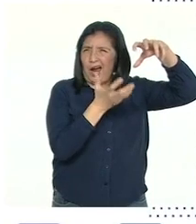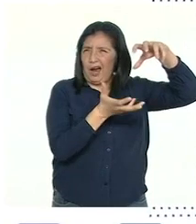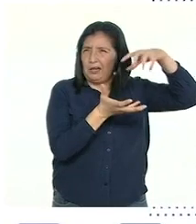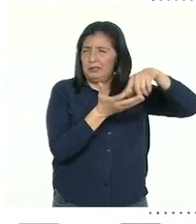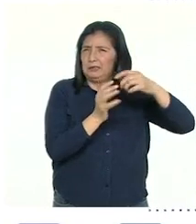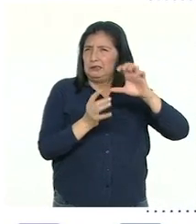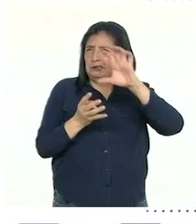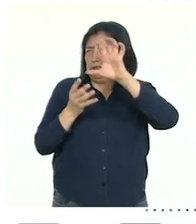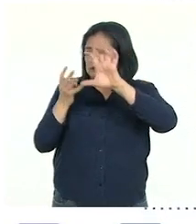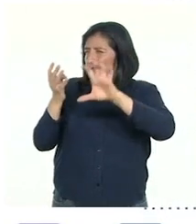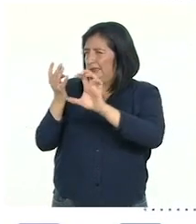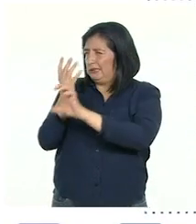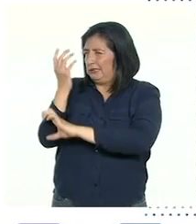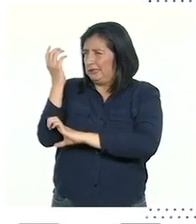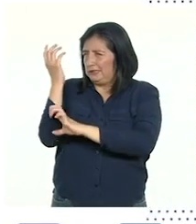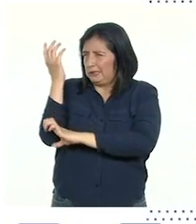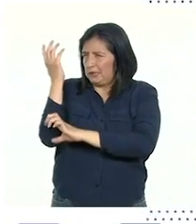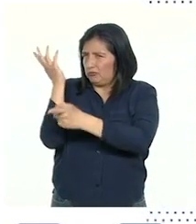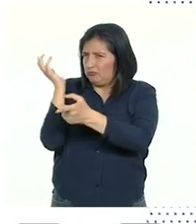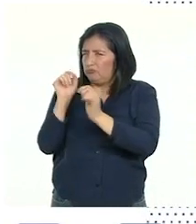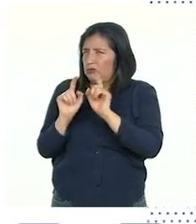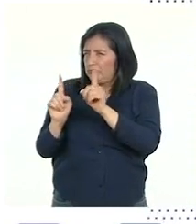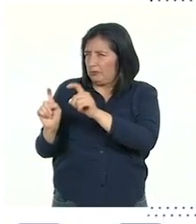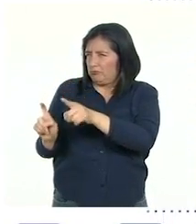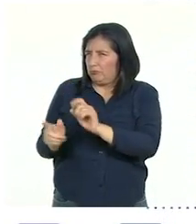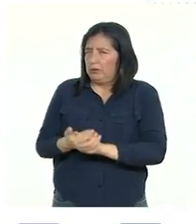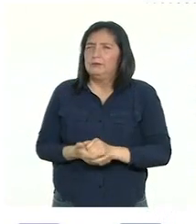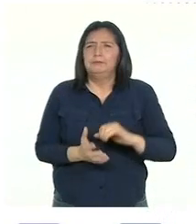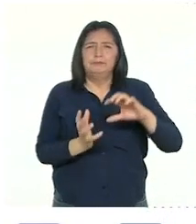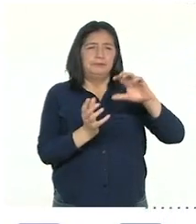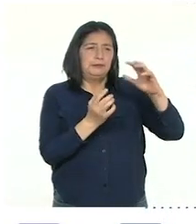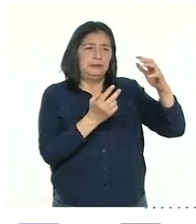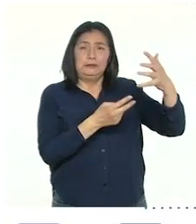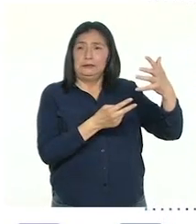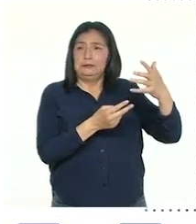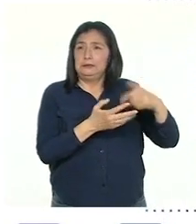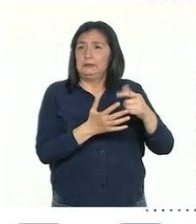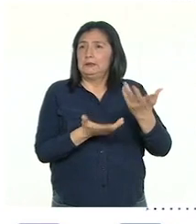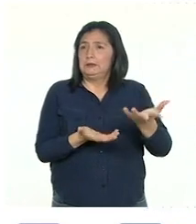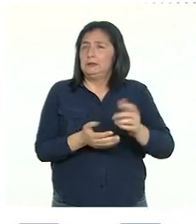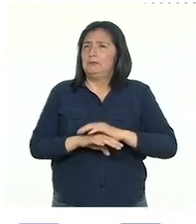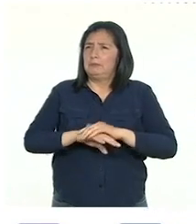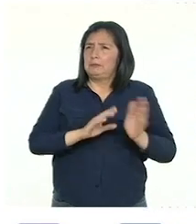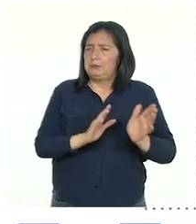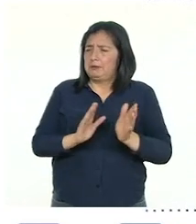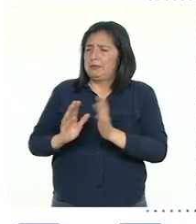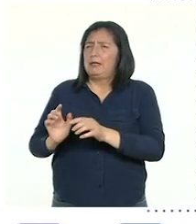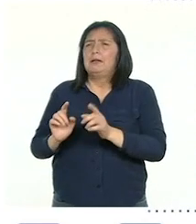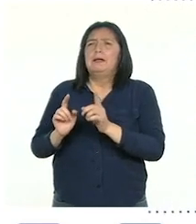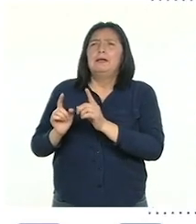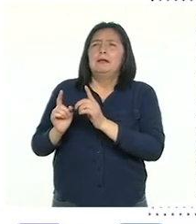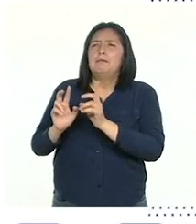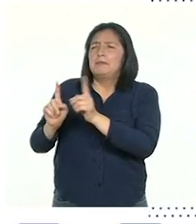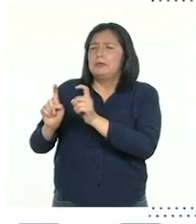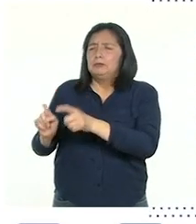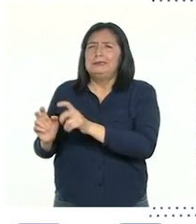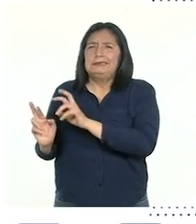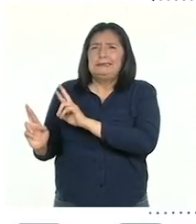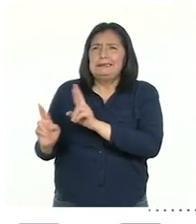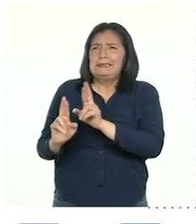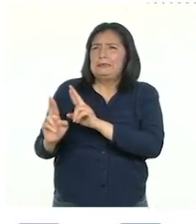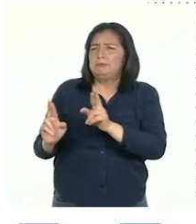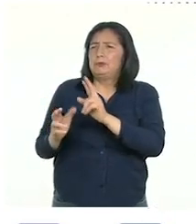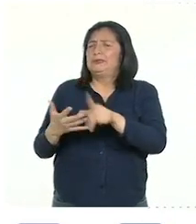las características de las estaciones? Y seguiremos con la planificación de las preguntas